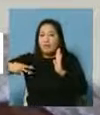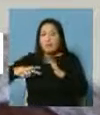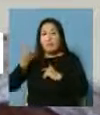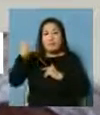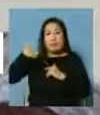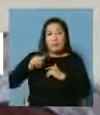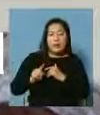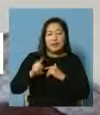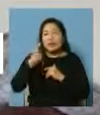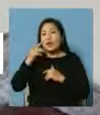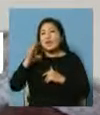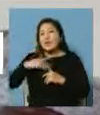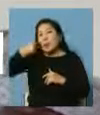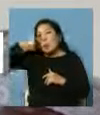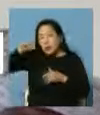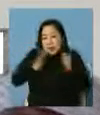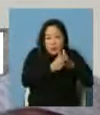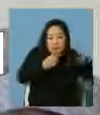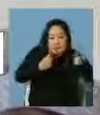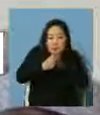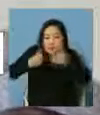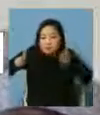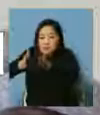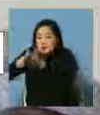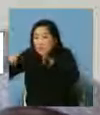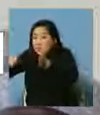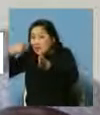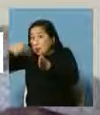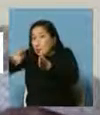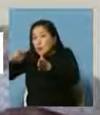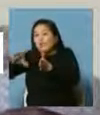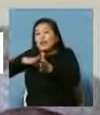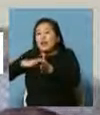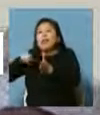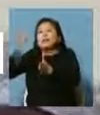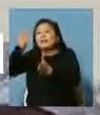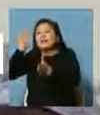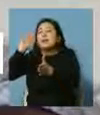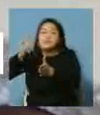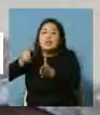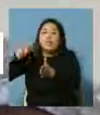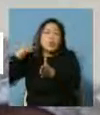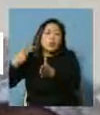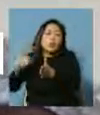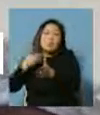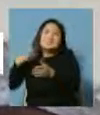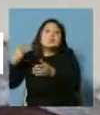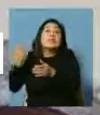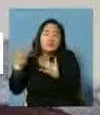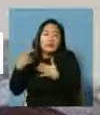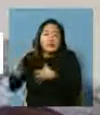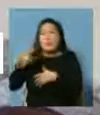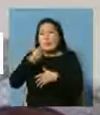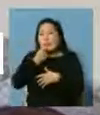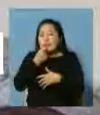pero que todavía no entraron en la última fase clínica, que es la que determina que la vacuna es efectiva. Hay vacunas que se han hecho, por ejemplo, en